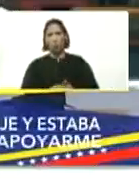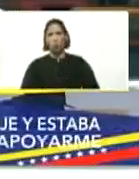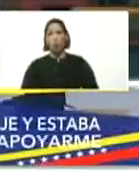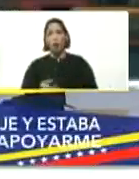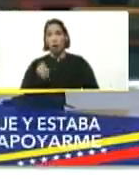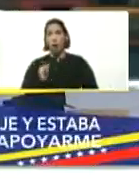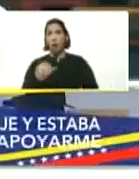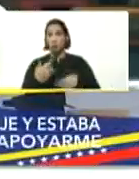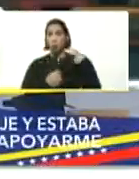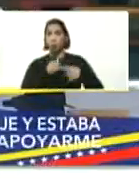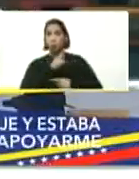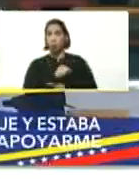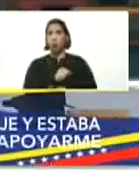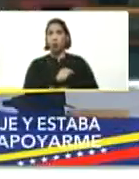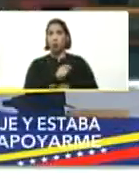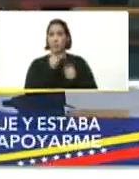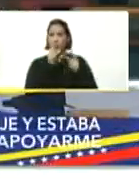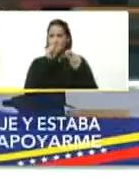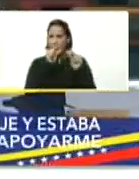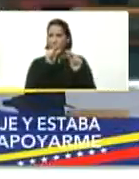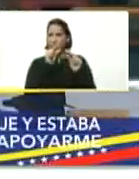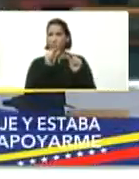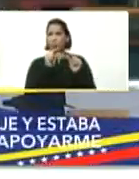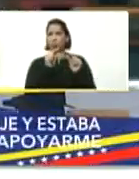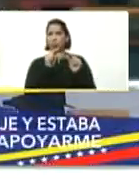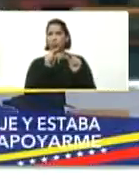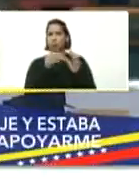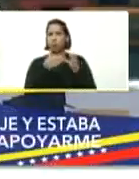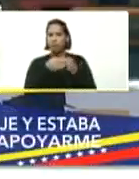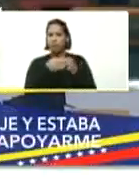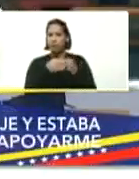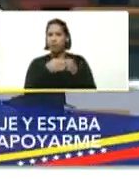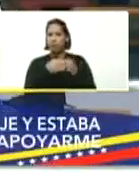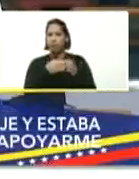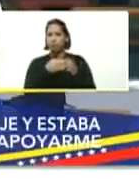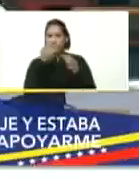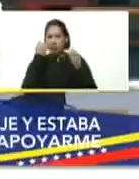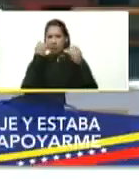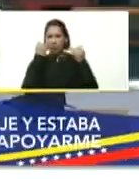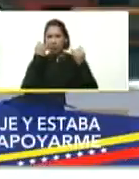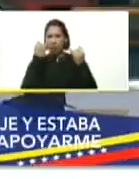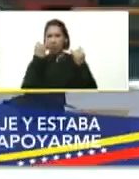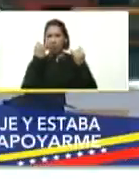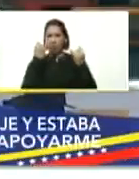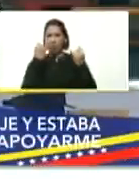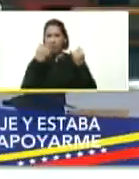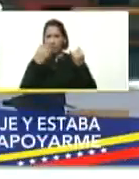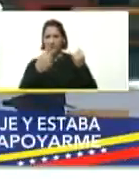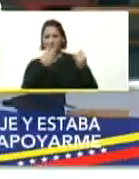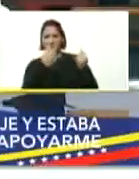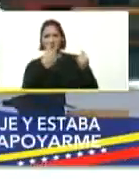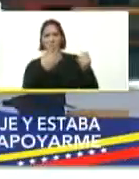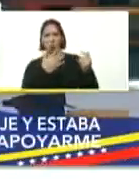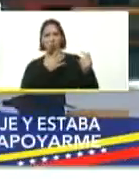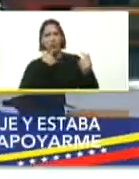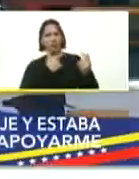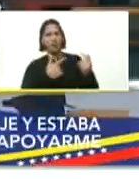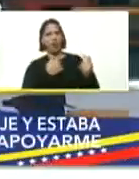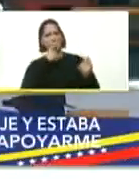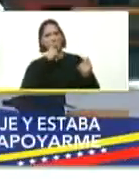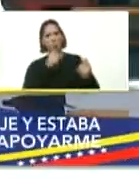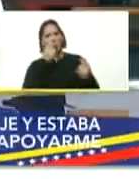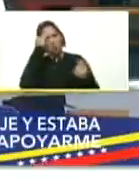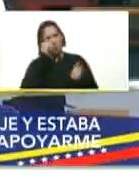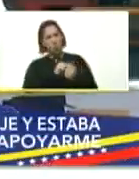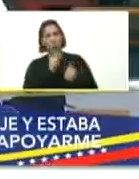izquierda que también, pequeñita, sectaria, intelectualoide, que me vio, Maduro el bruto. Es un bruto, no le